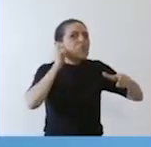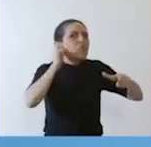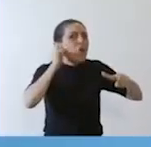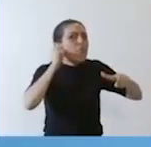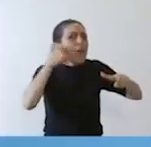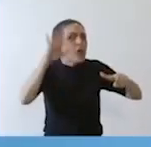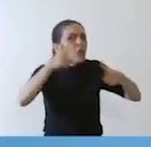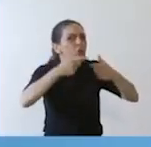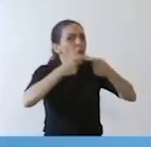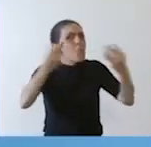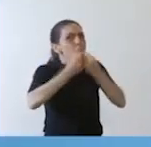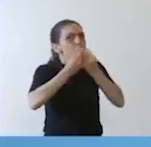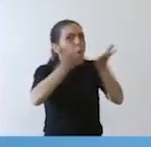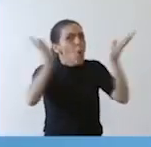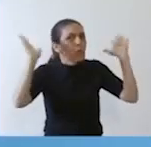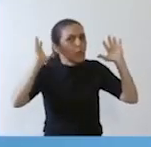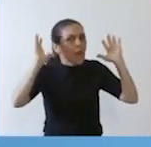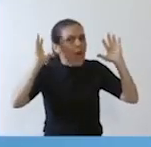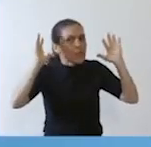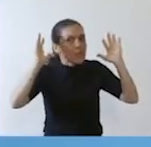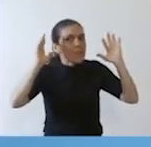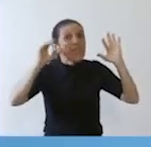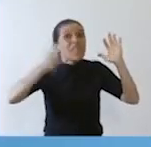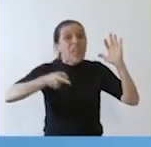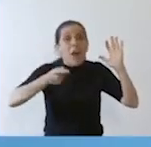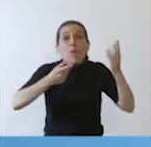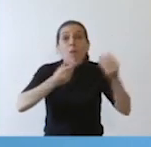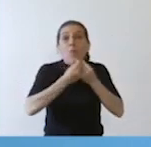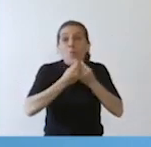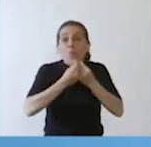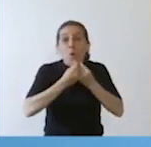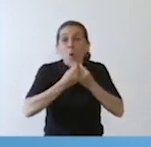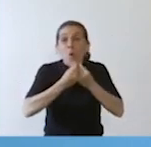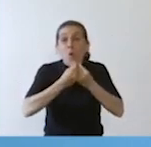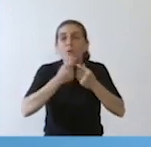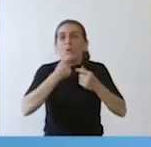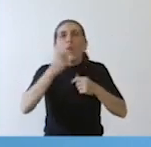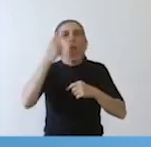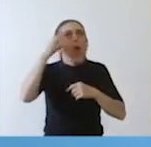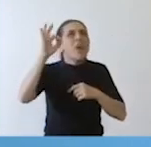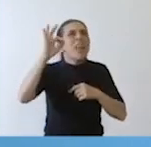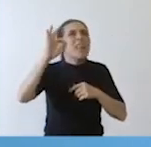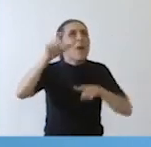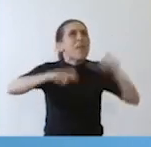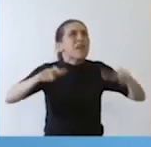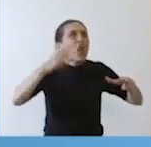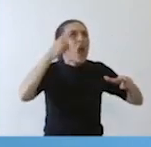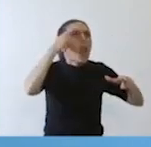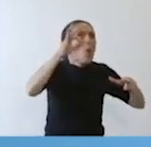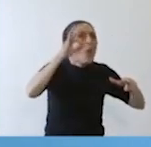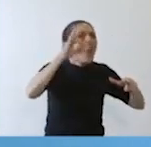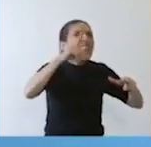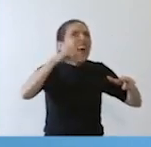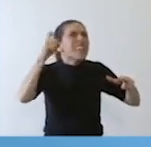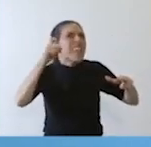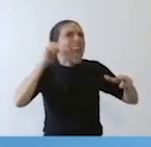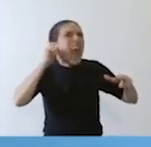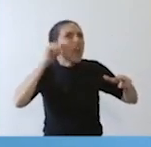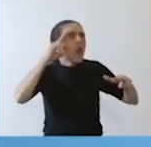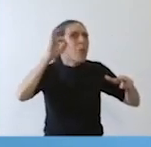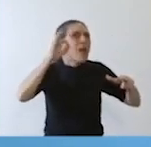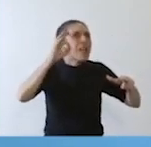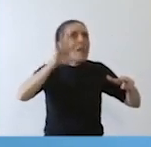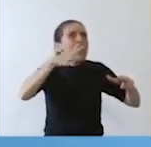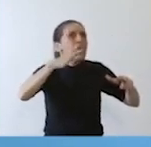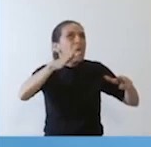importante, y tenemos muchos en residencias, mayores de 90, personas de 100. Ustedes saben que tenemos alrededor